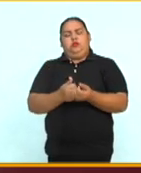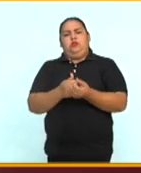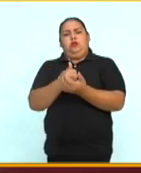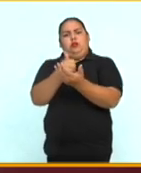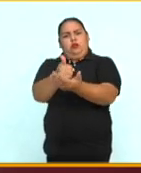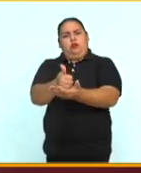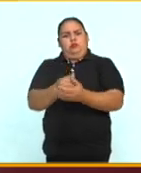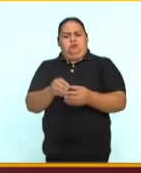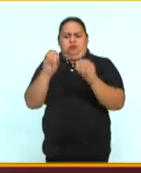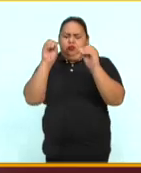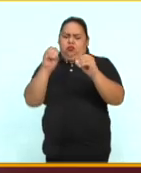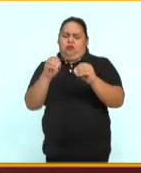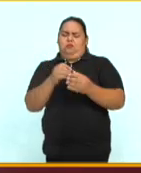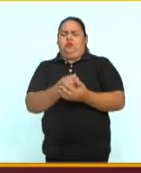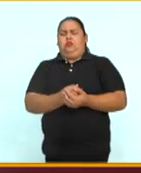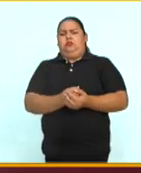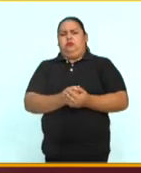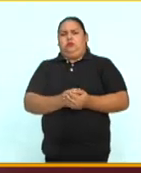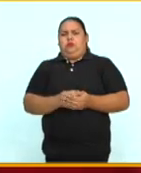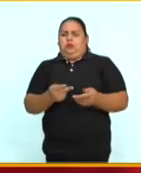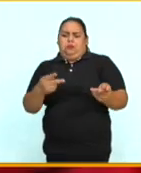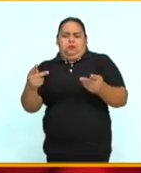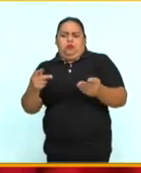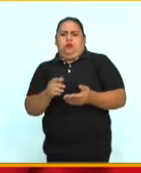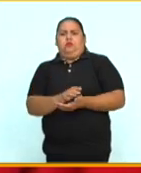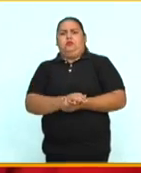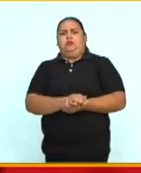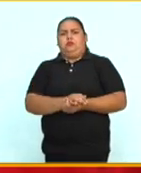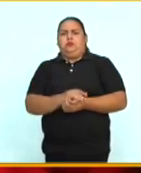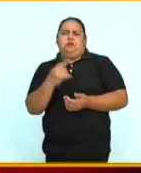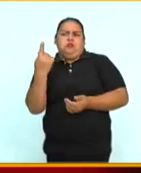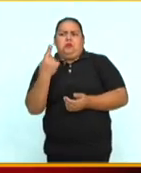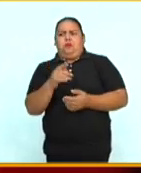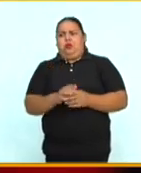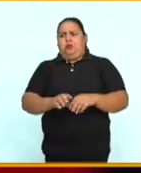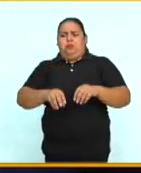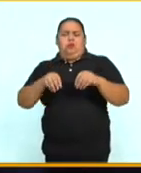negocio, ya sea individual o de manera colectiva.